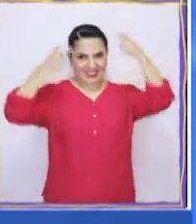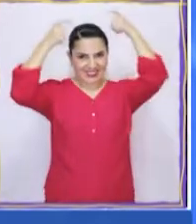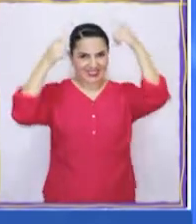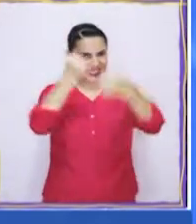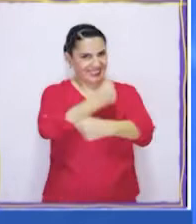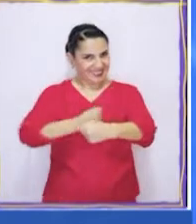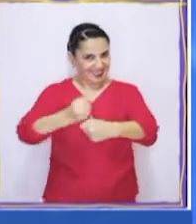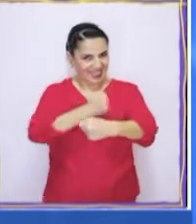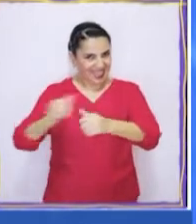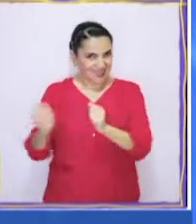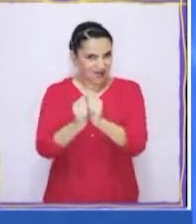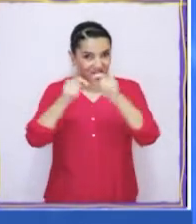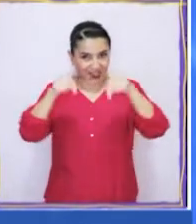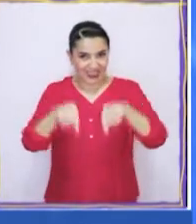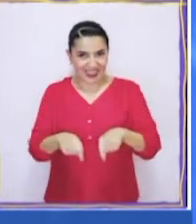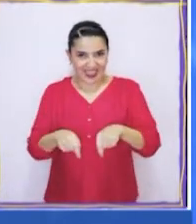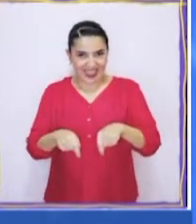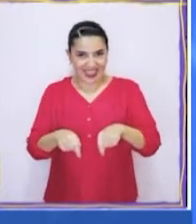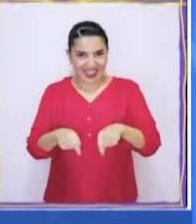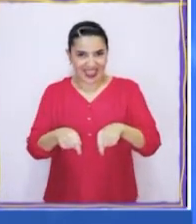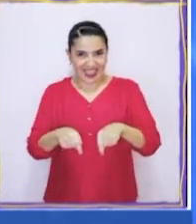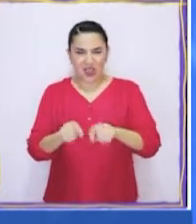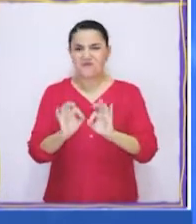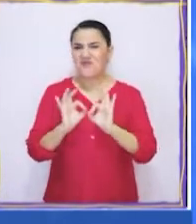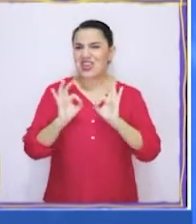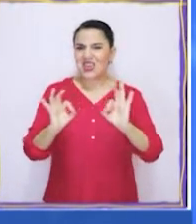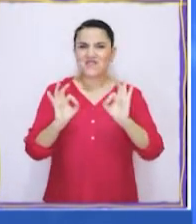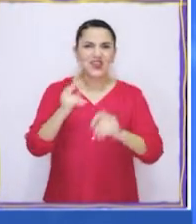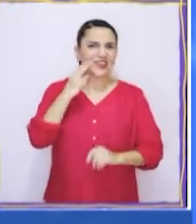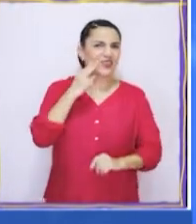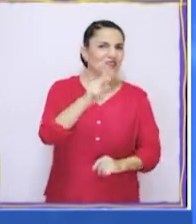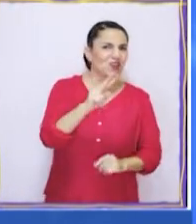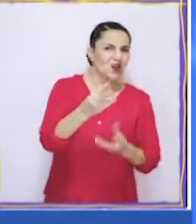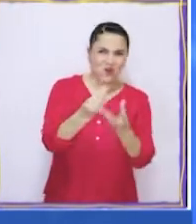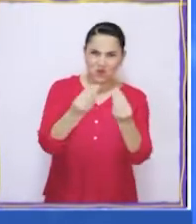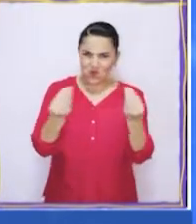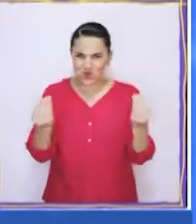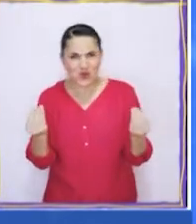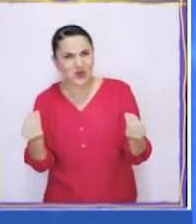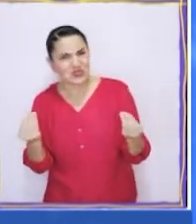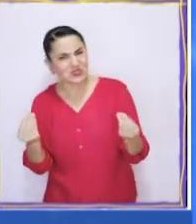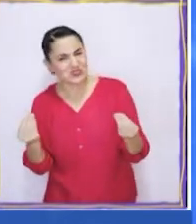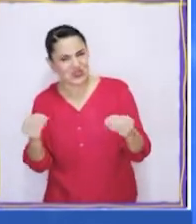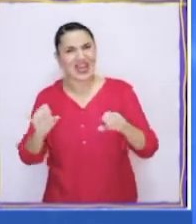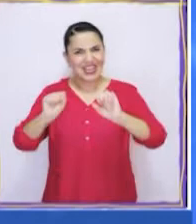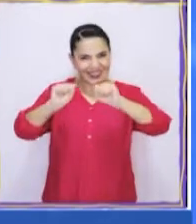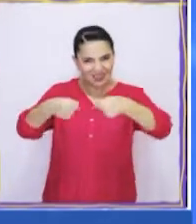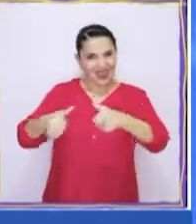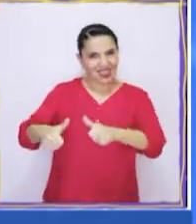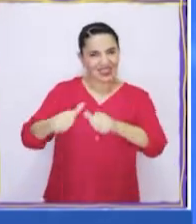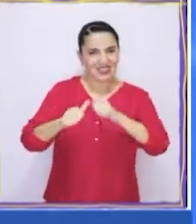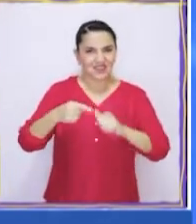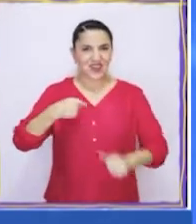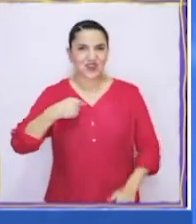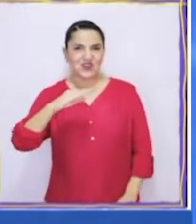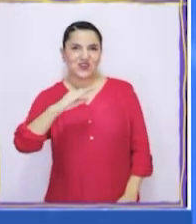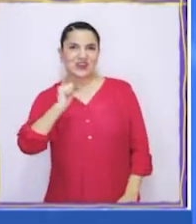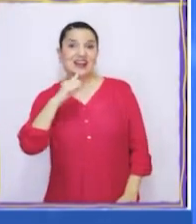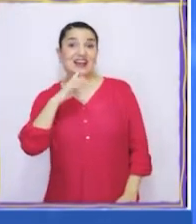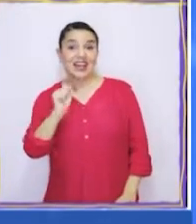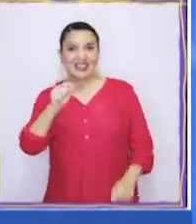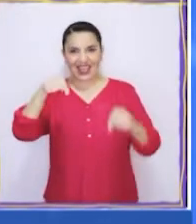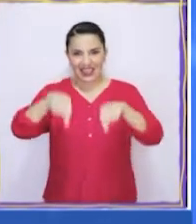conmigo el día de hoy esto veo que muchos asumen el desafío soy